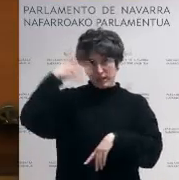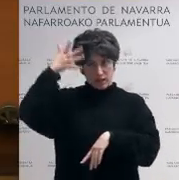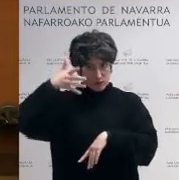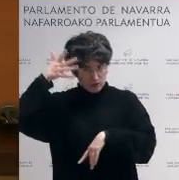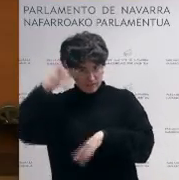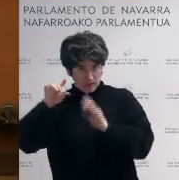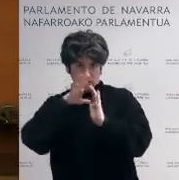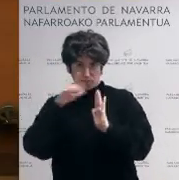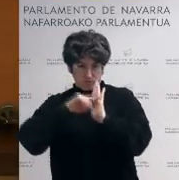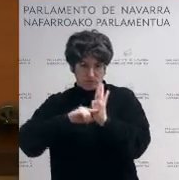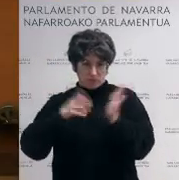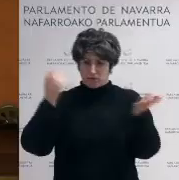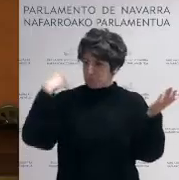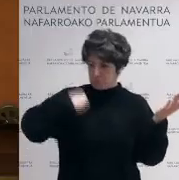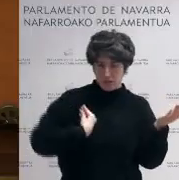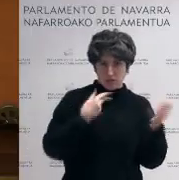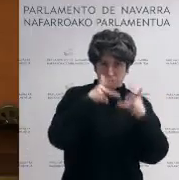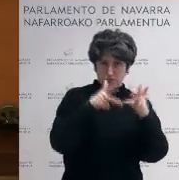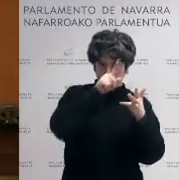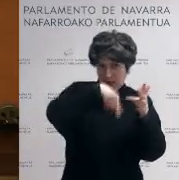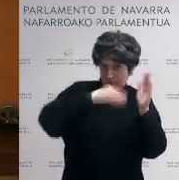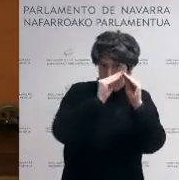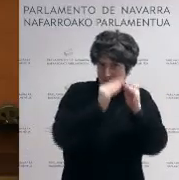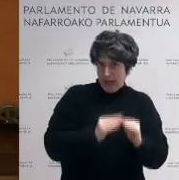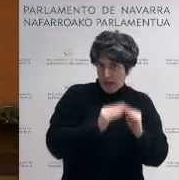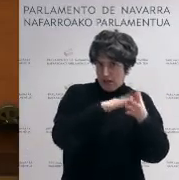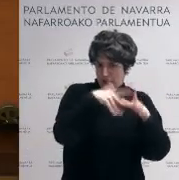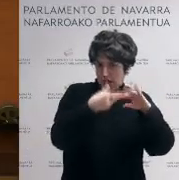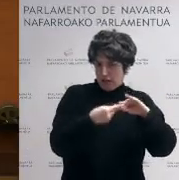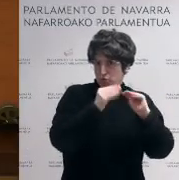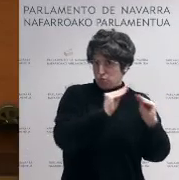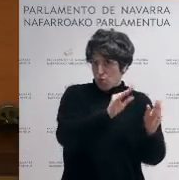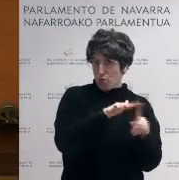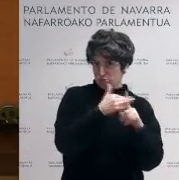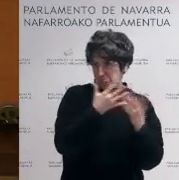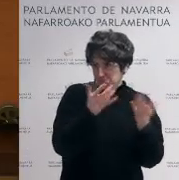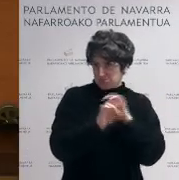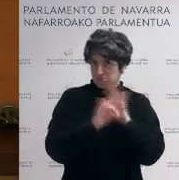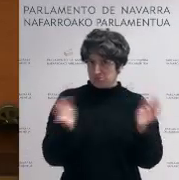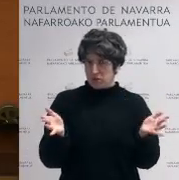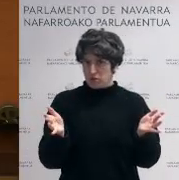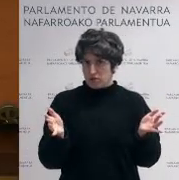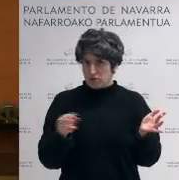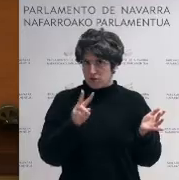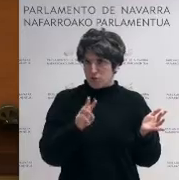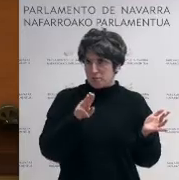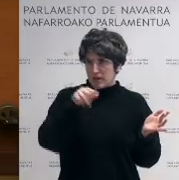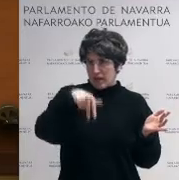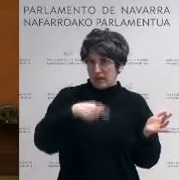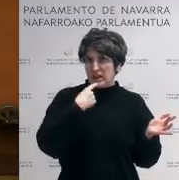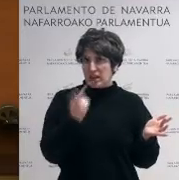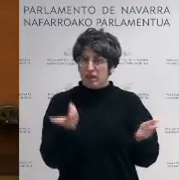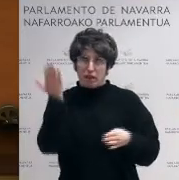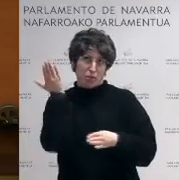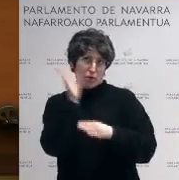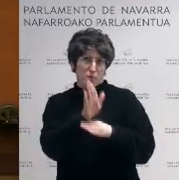comunidad autónoma vasca, de la misma forma. Y ayer escuchábamos a la portavoz del Gobierno decir que la propuesta de UPN no tenía rigor. Que este Gobierno hable